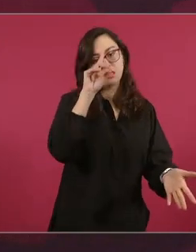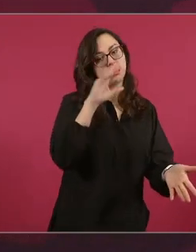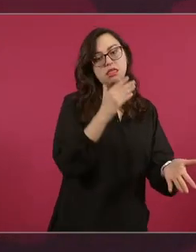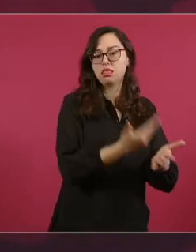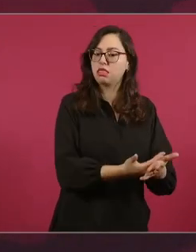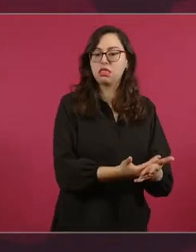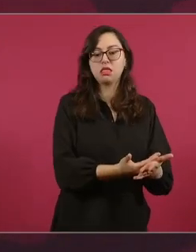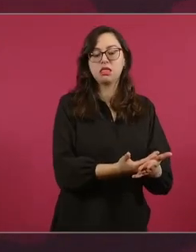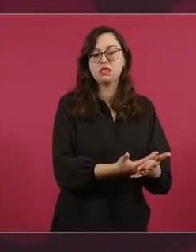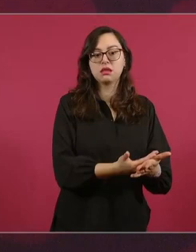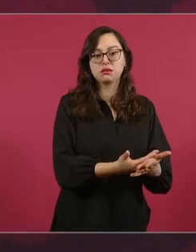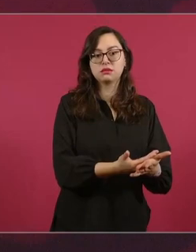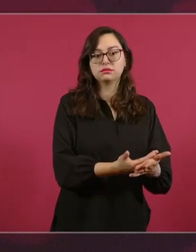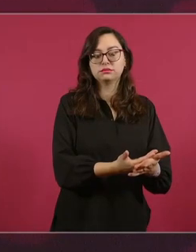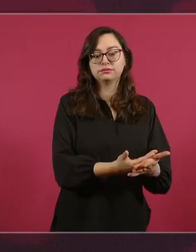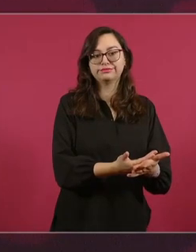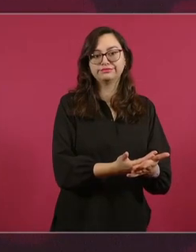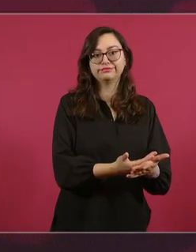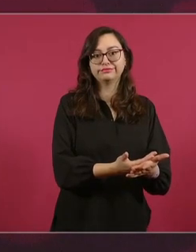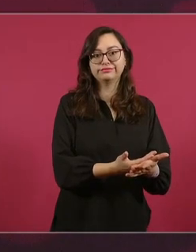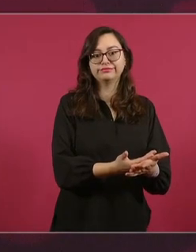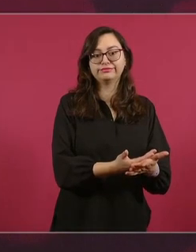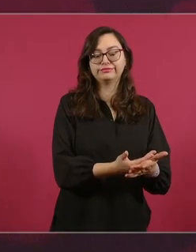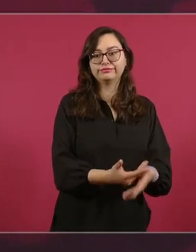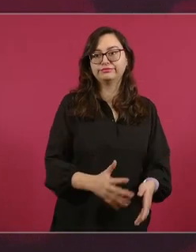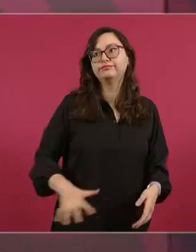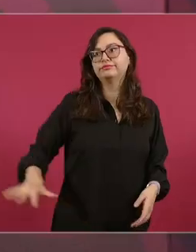en la opinión de la gente,